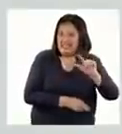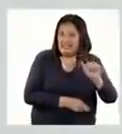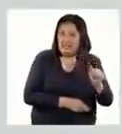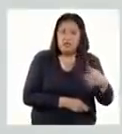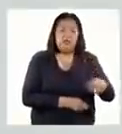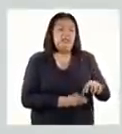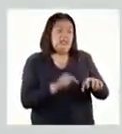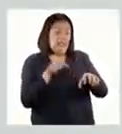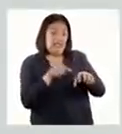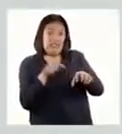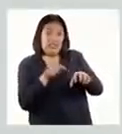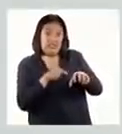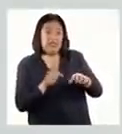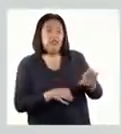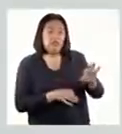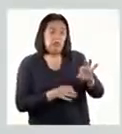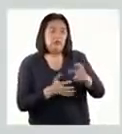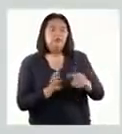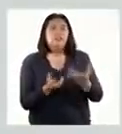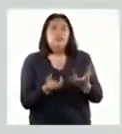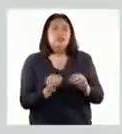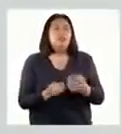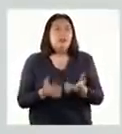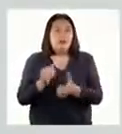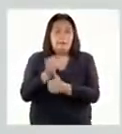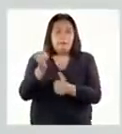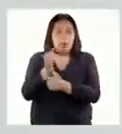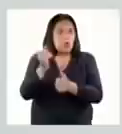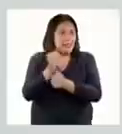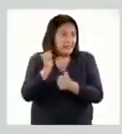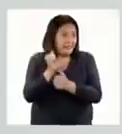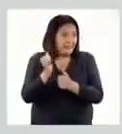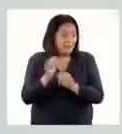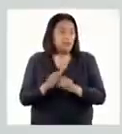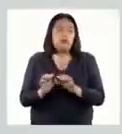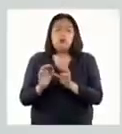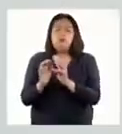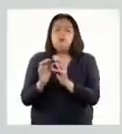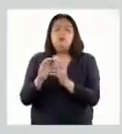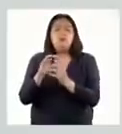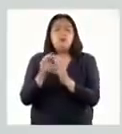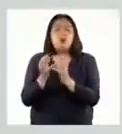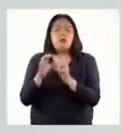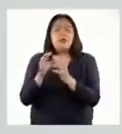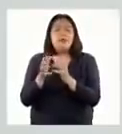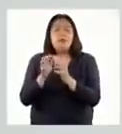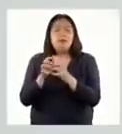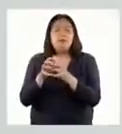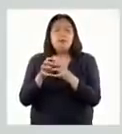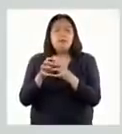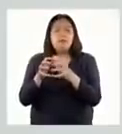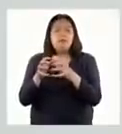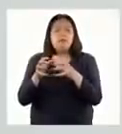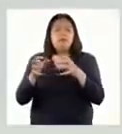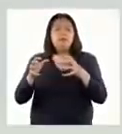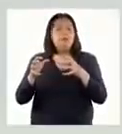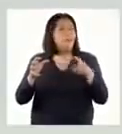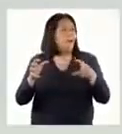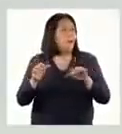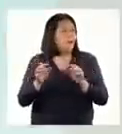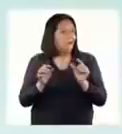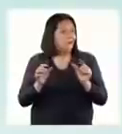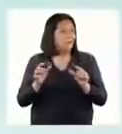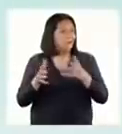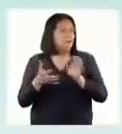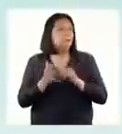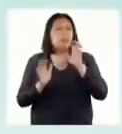un escarabajo que hace bolitas con el excremento de otros animales mucho más grandes que él,